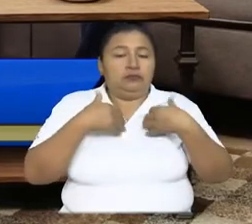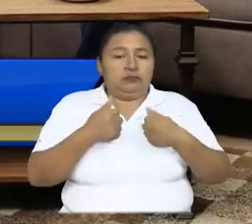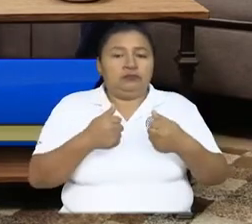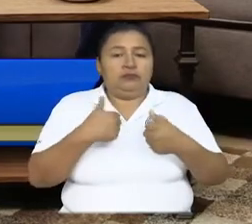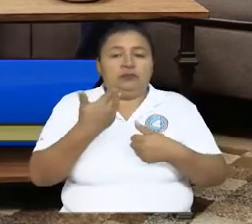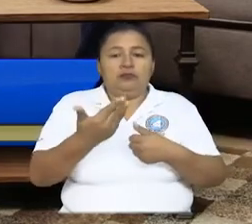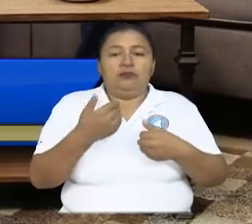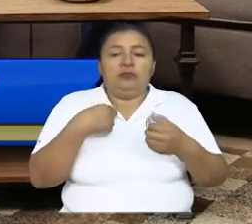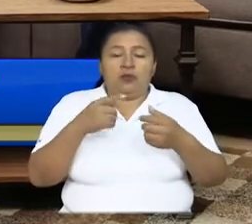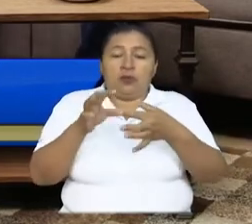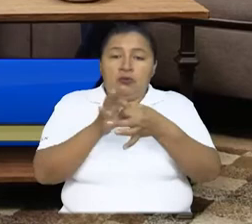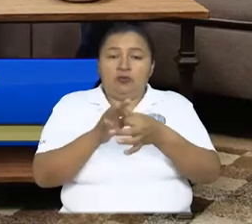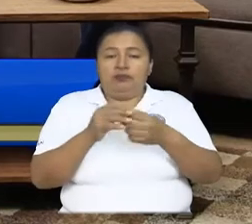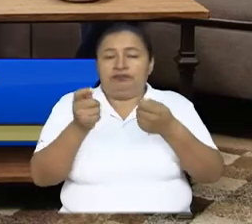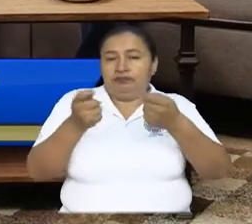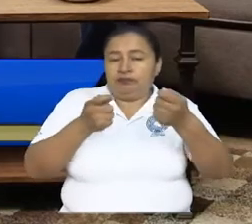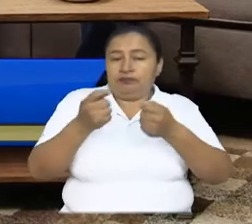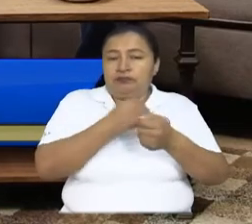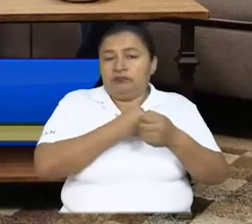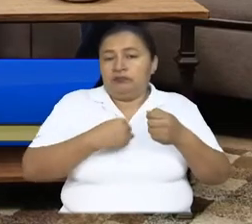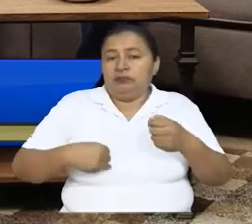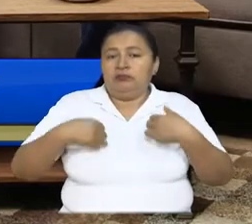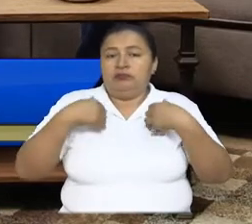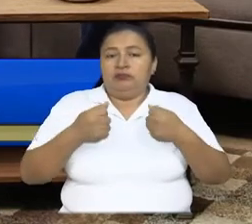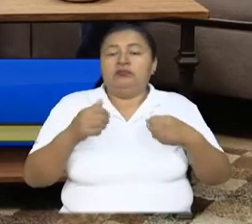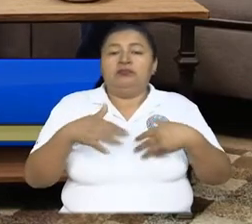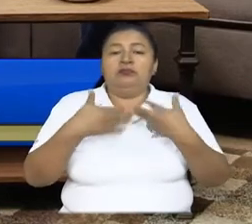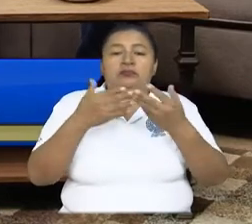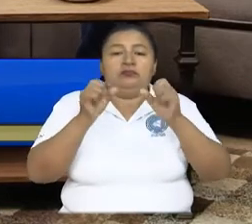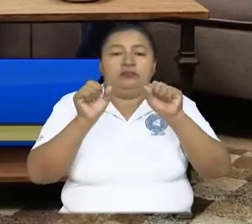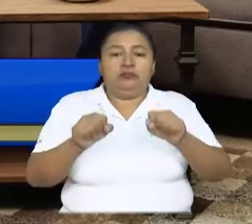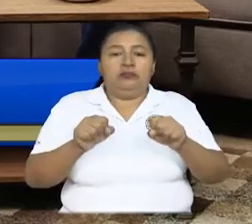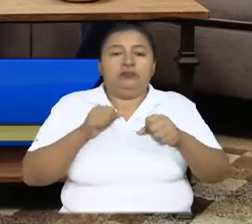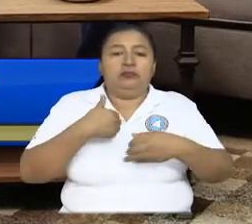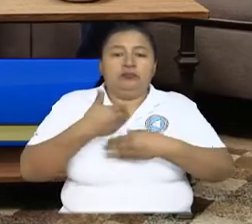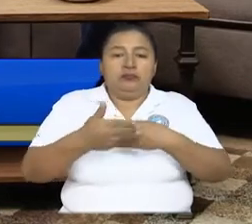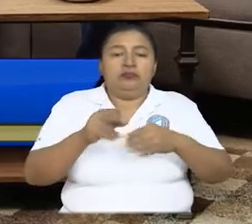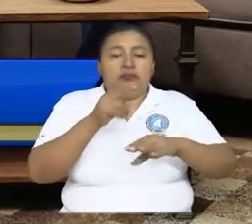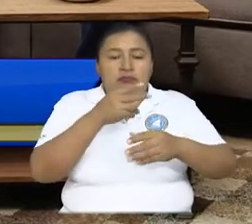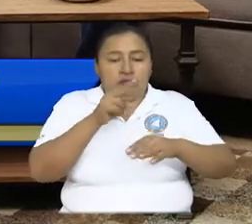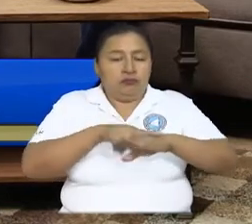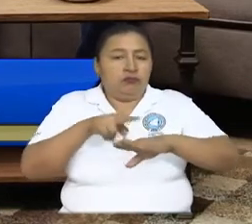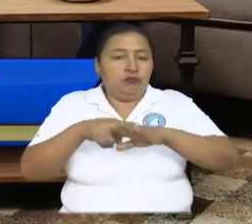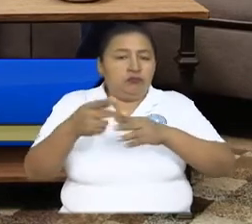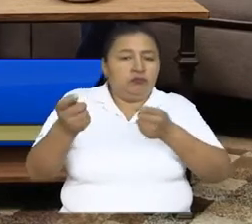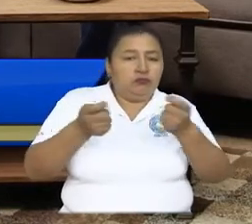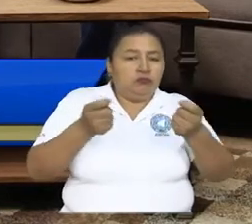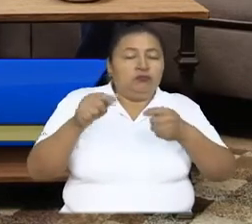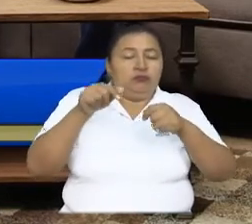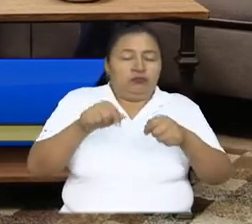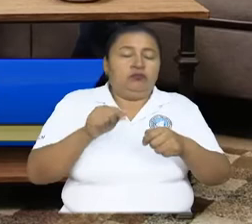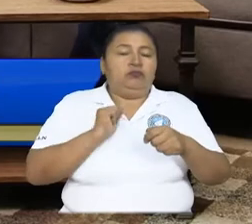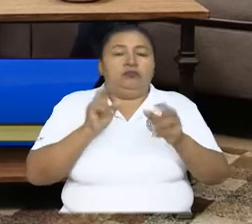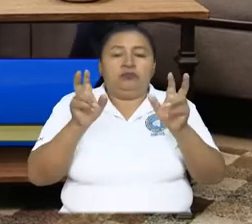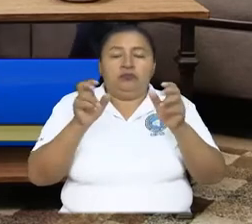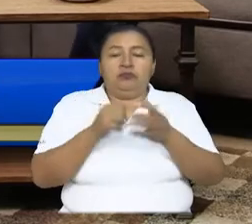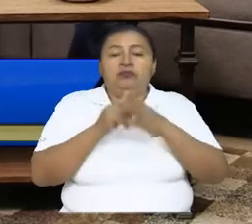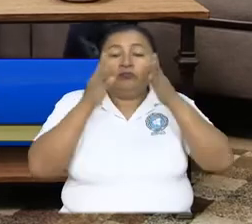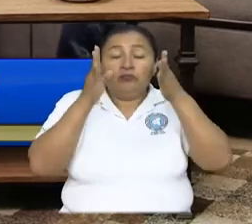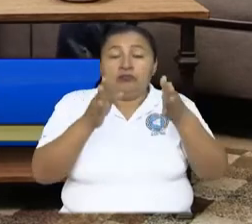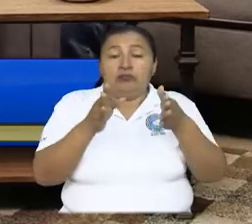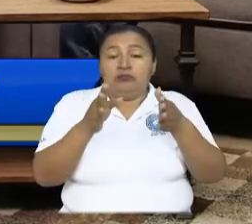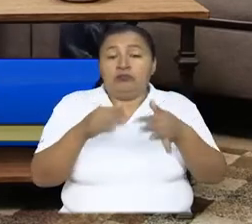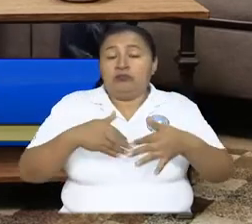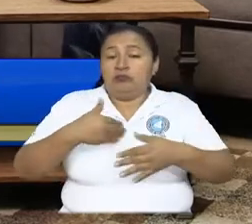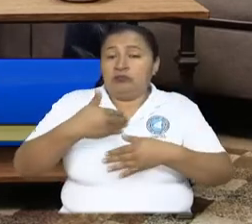con el área regulación del ministerio de salud para poder digamos normar un poco la atención en este tema vamos